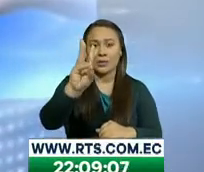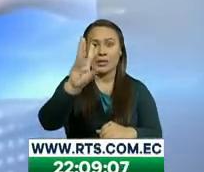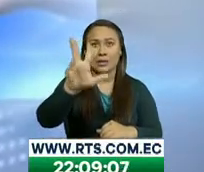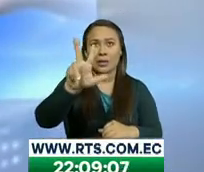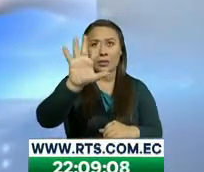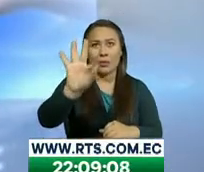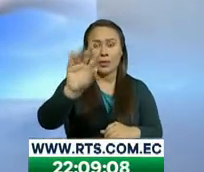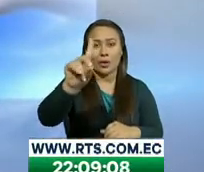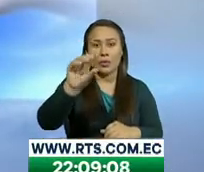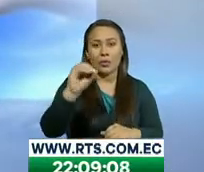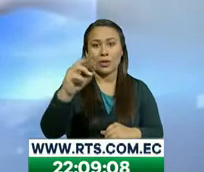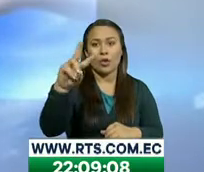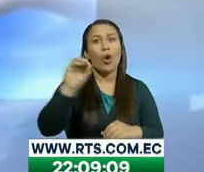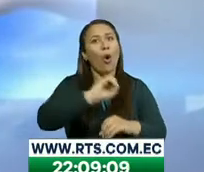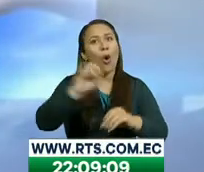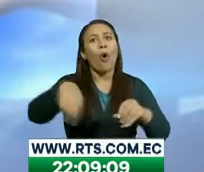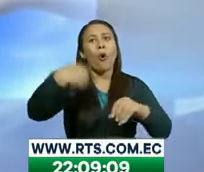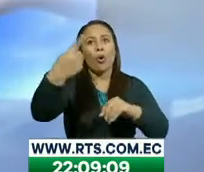096-863-9102 o al